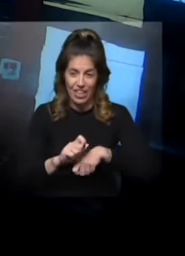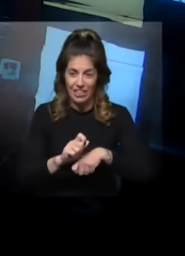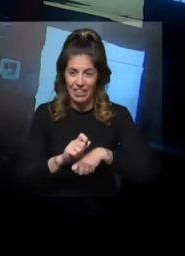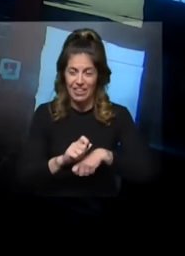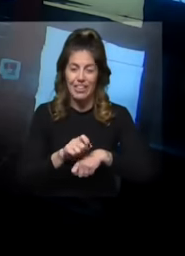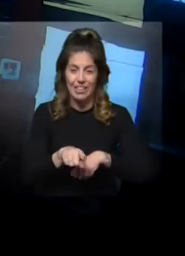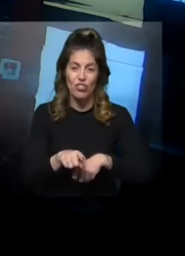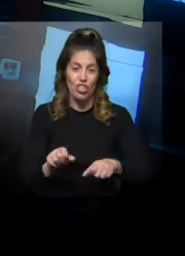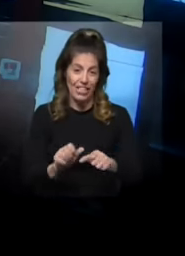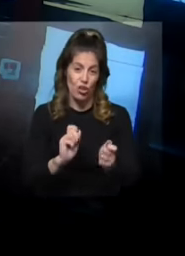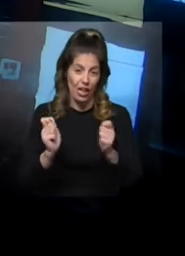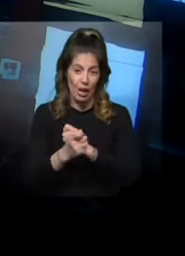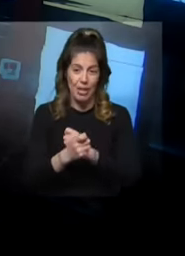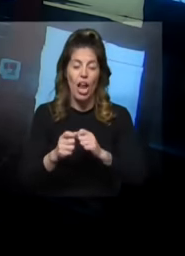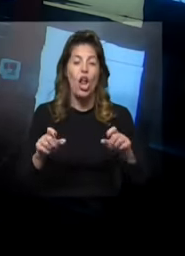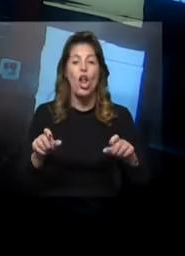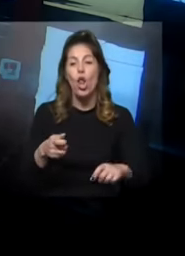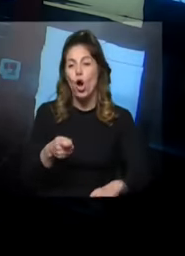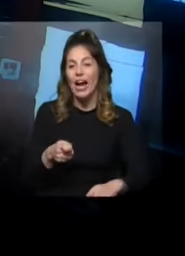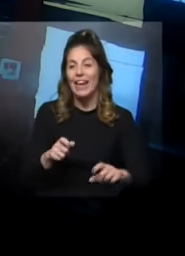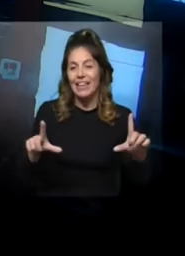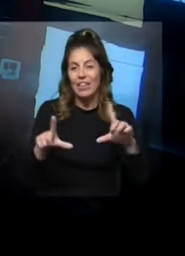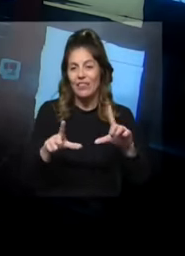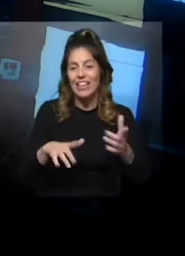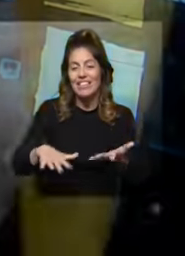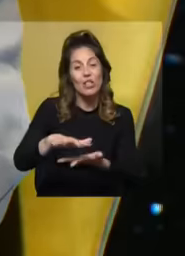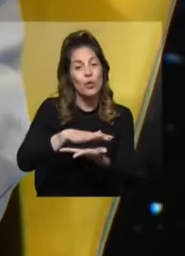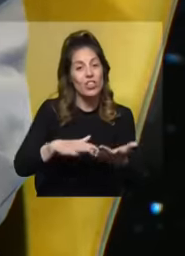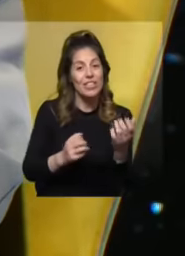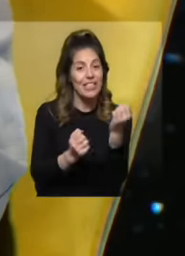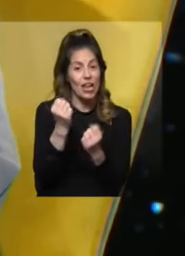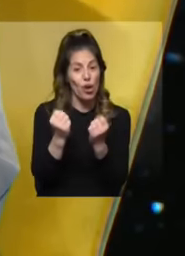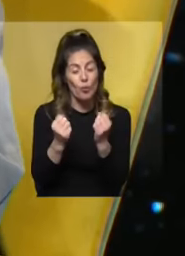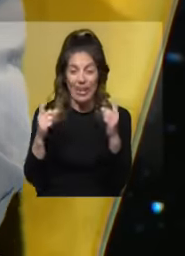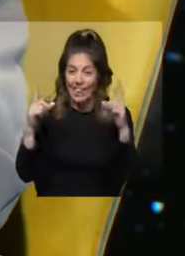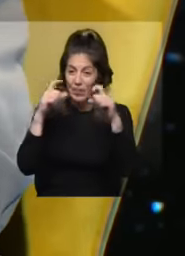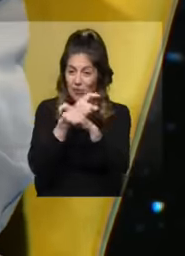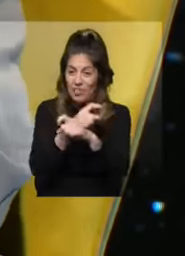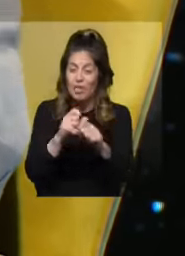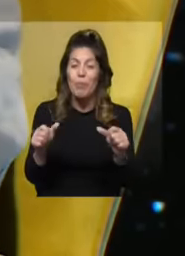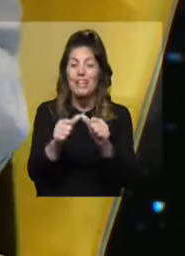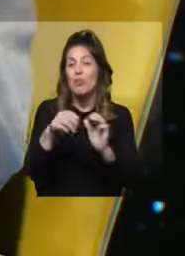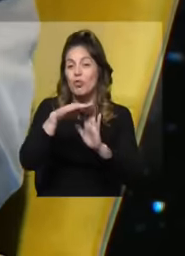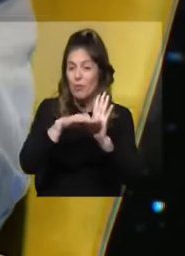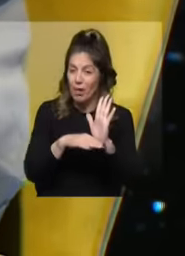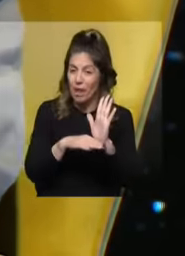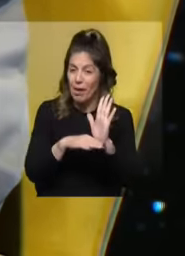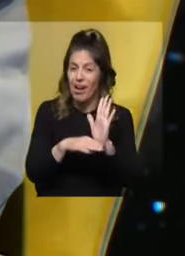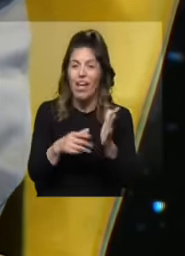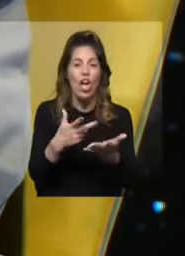elemento. Los canales están con situaciones económicas complicadas, como para hacer de repente muchos programas de video,